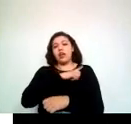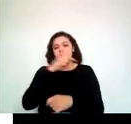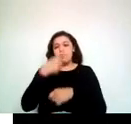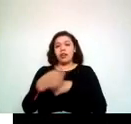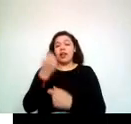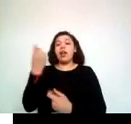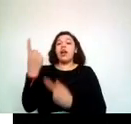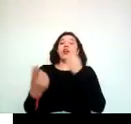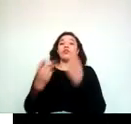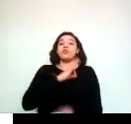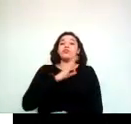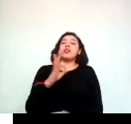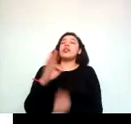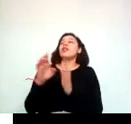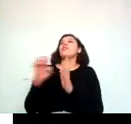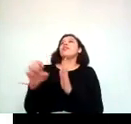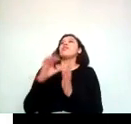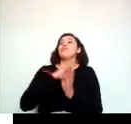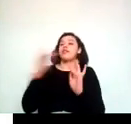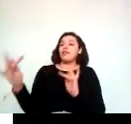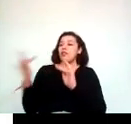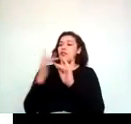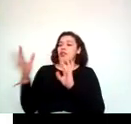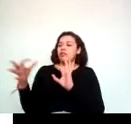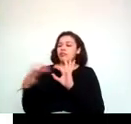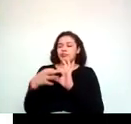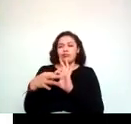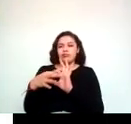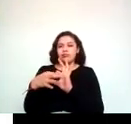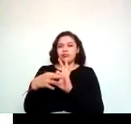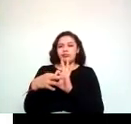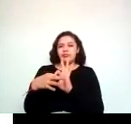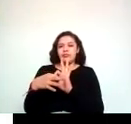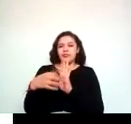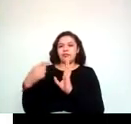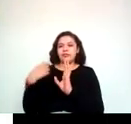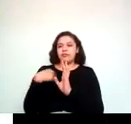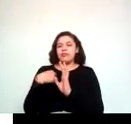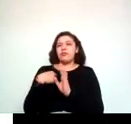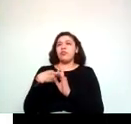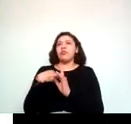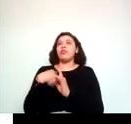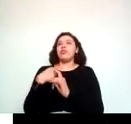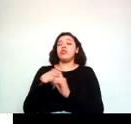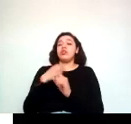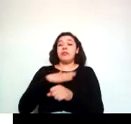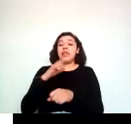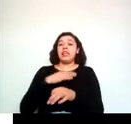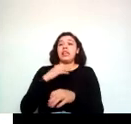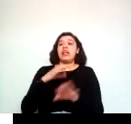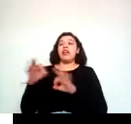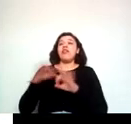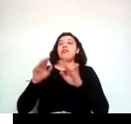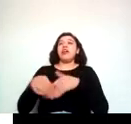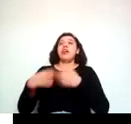pues sí puedo vincularlo a que estoy expuesta con motivo de mi trabajo. ¿Por